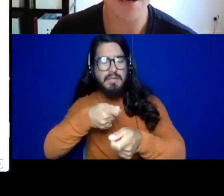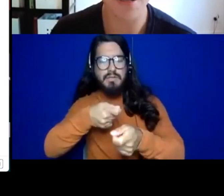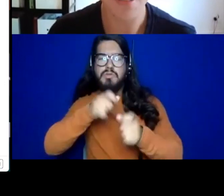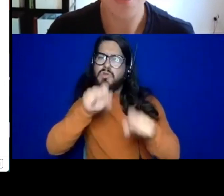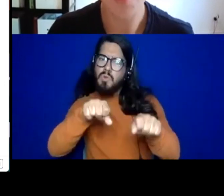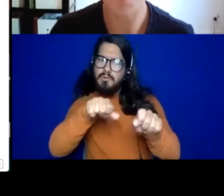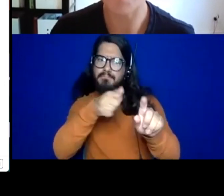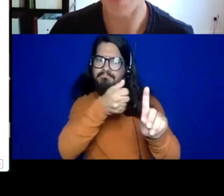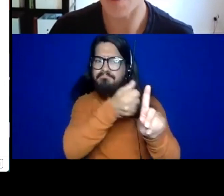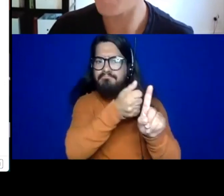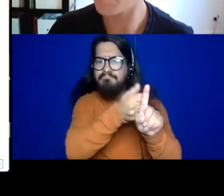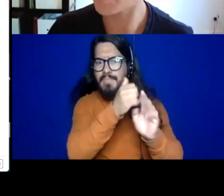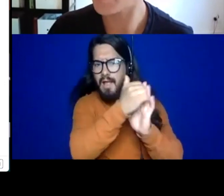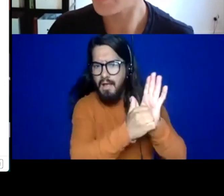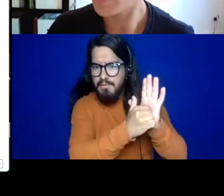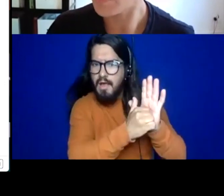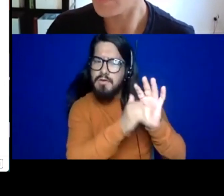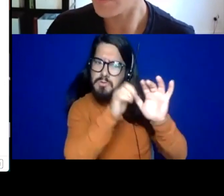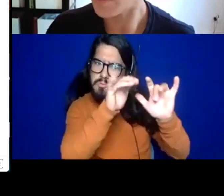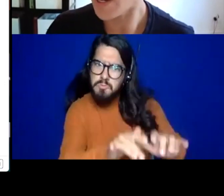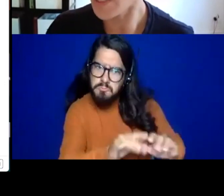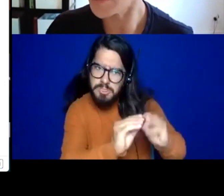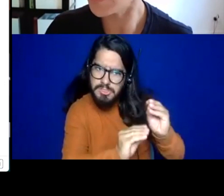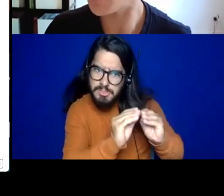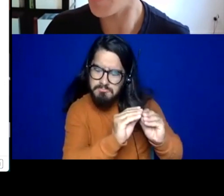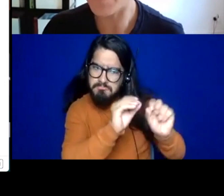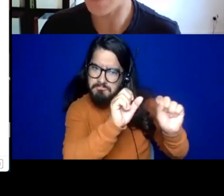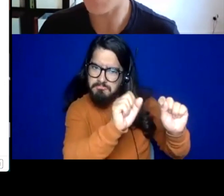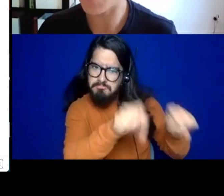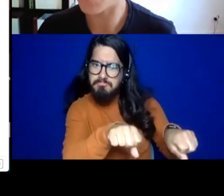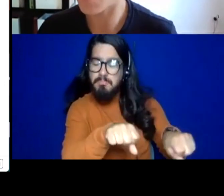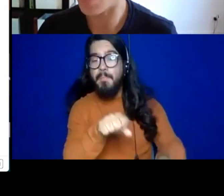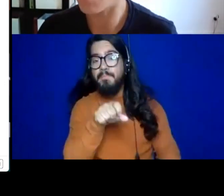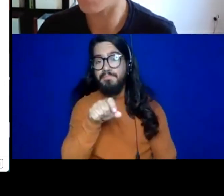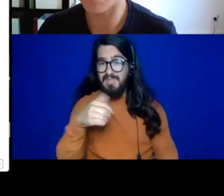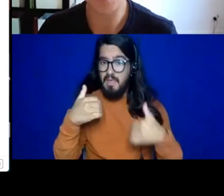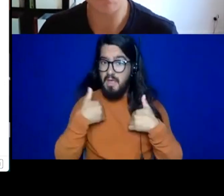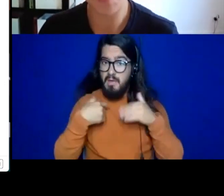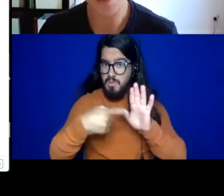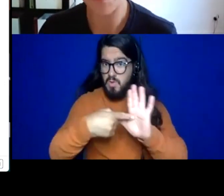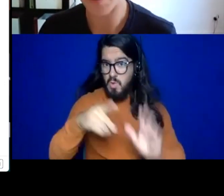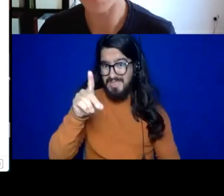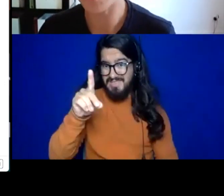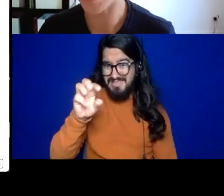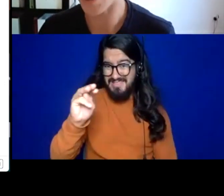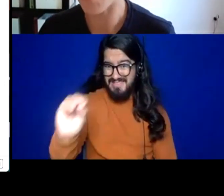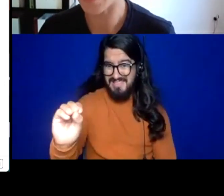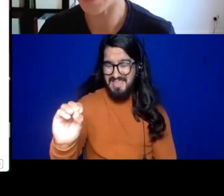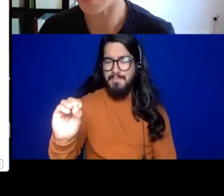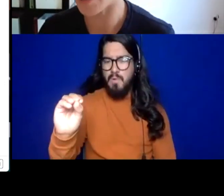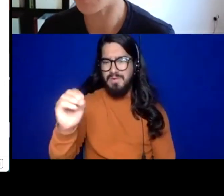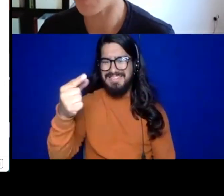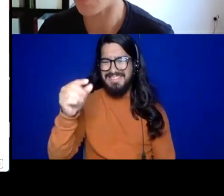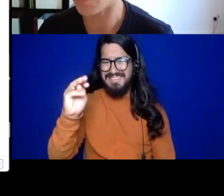que entrar en tu cuenta y cambiarlo desde ahí. Y tengo una demostración